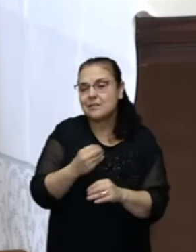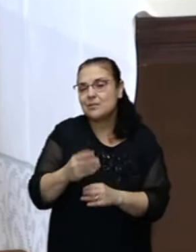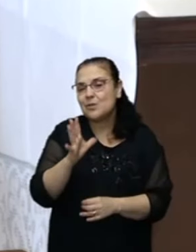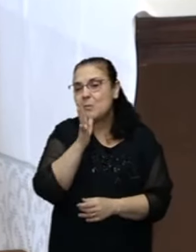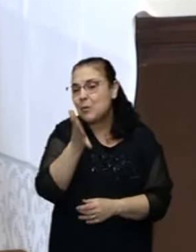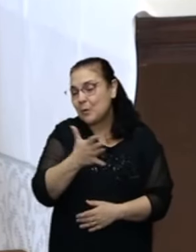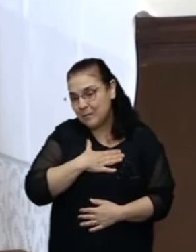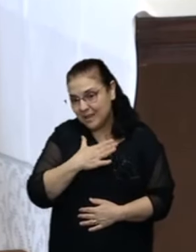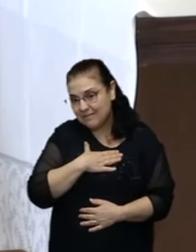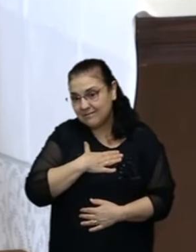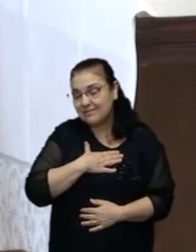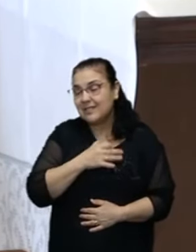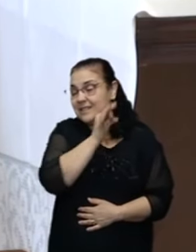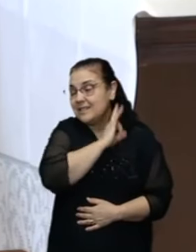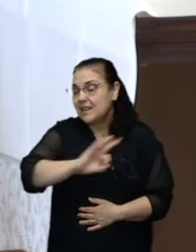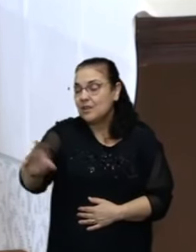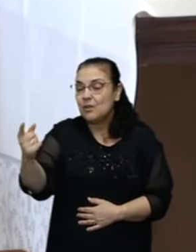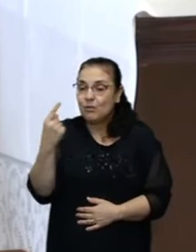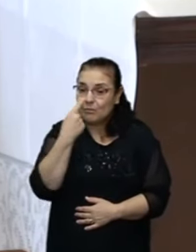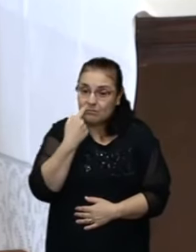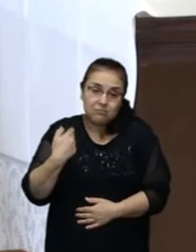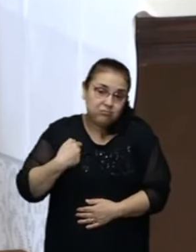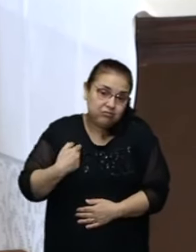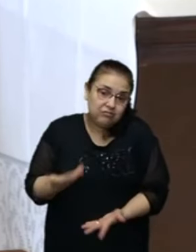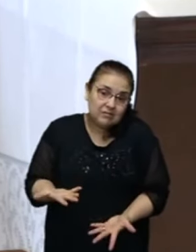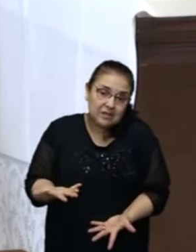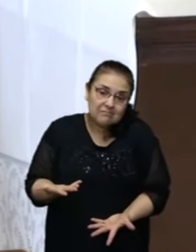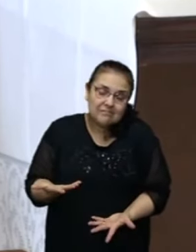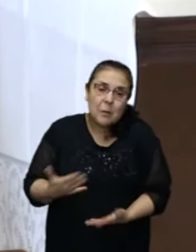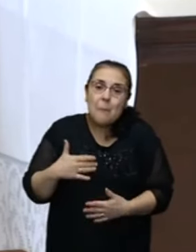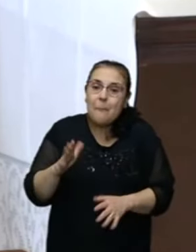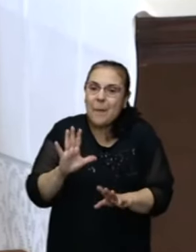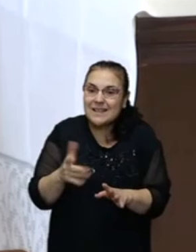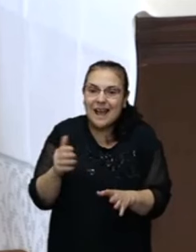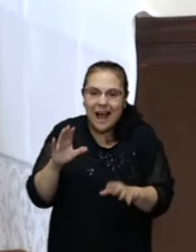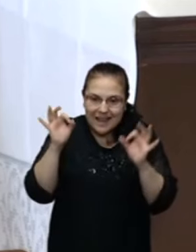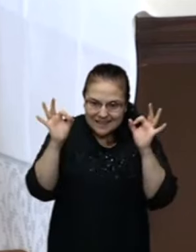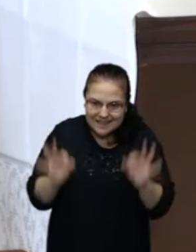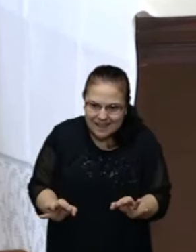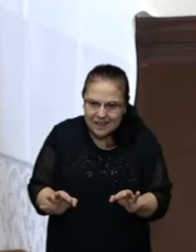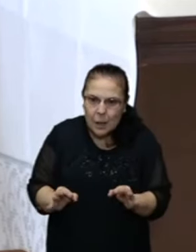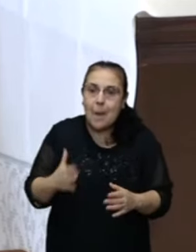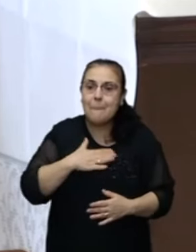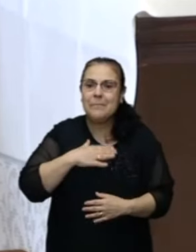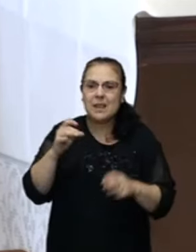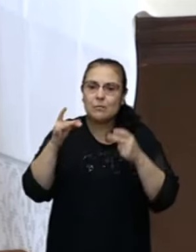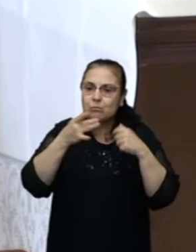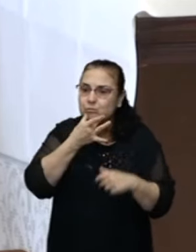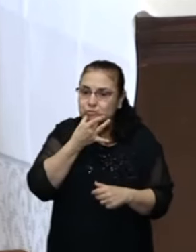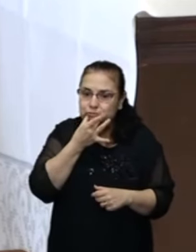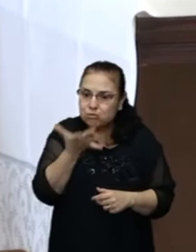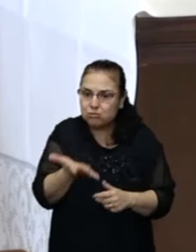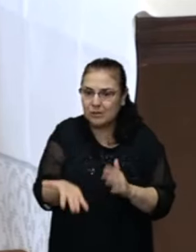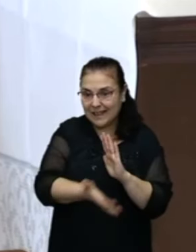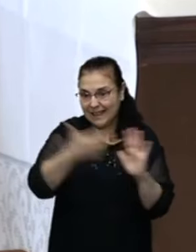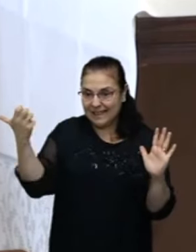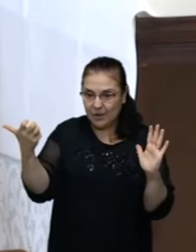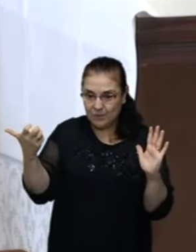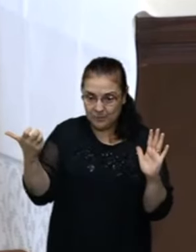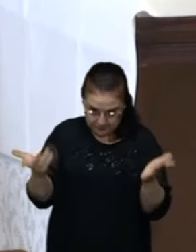fijado en mí para quitar mi oprobio ante la gente. Os decía antes